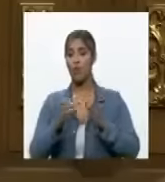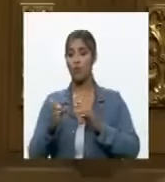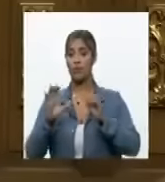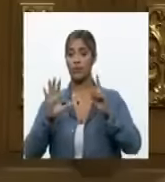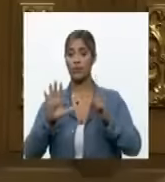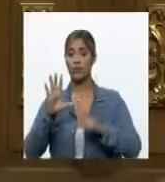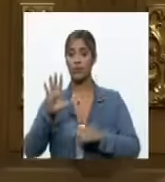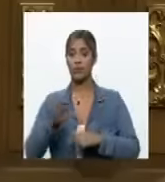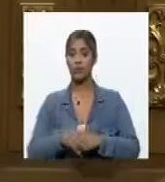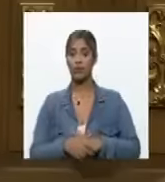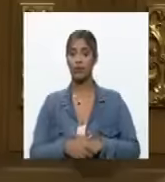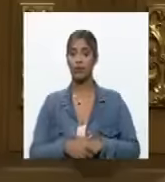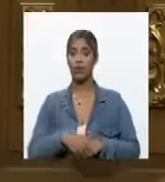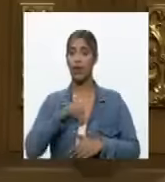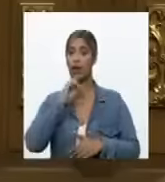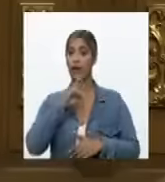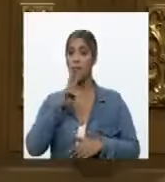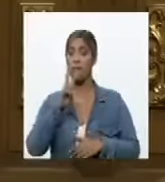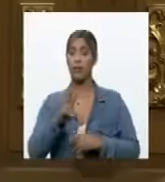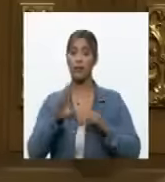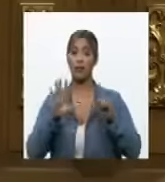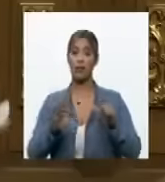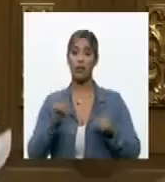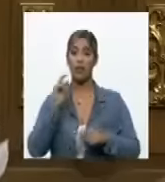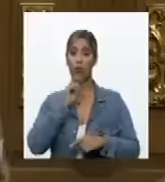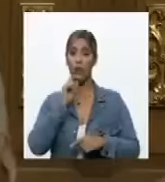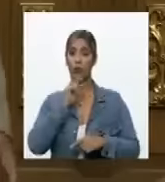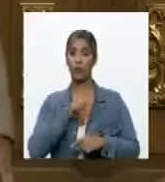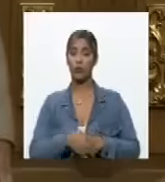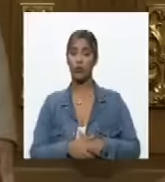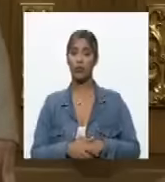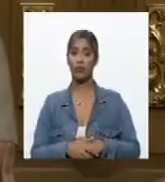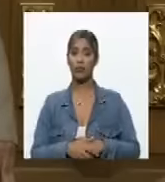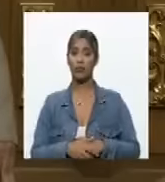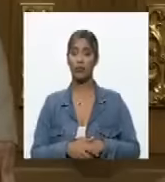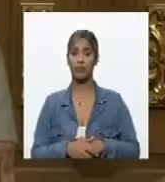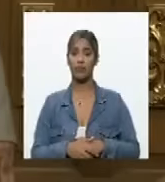1965, aquel 27 de octubre,